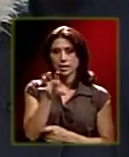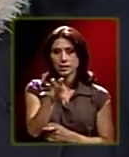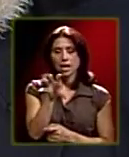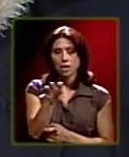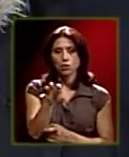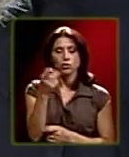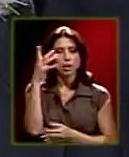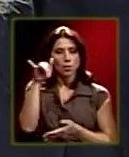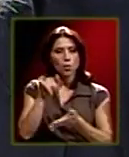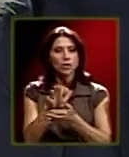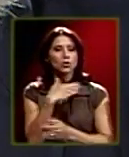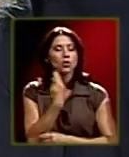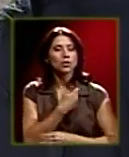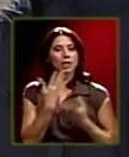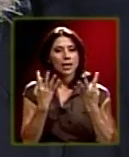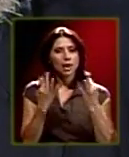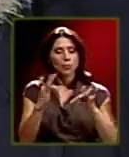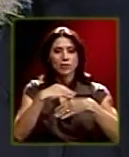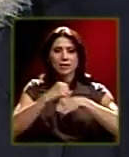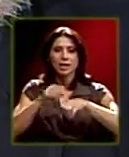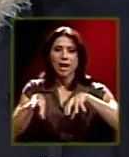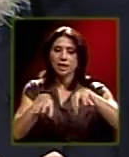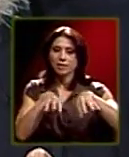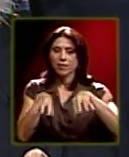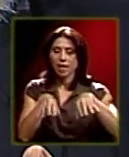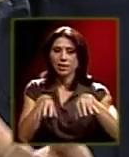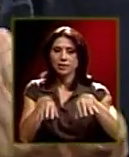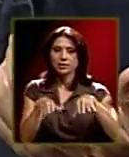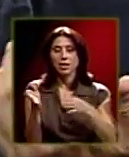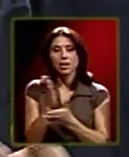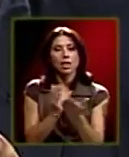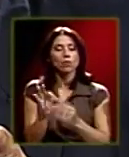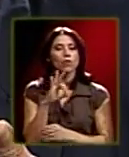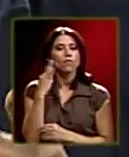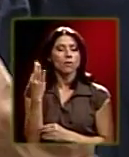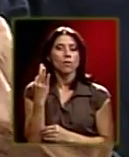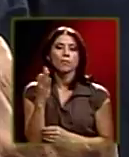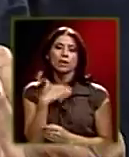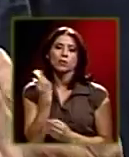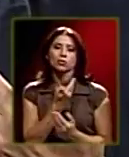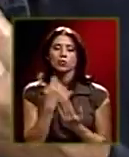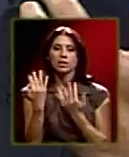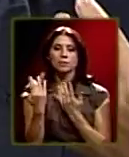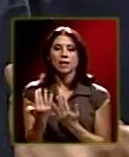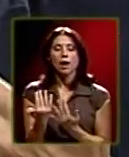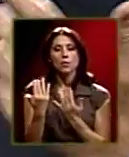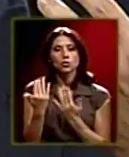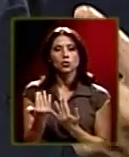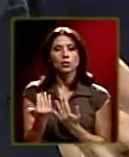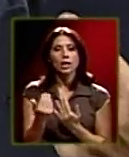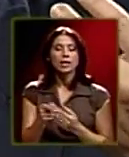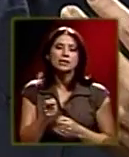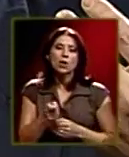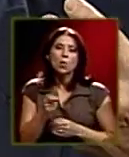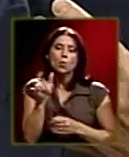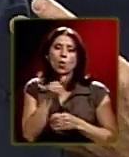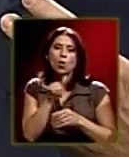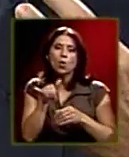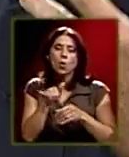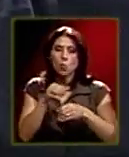tratamos de hacer actividades que en algún sentido esperamos que sean un poco una extensión del